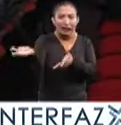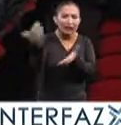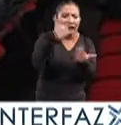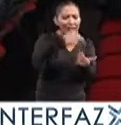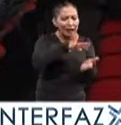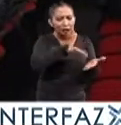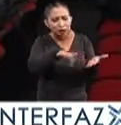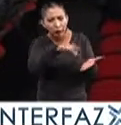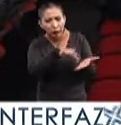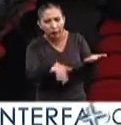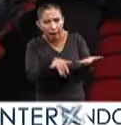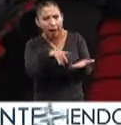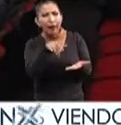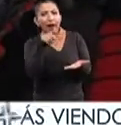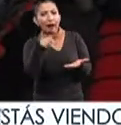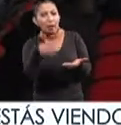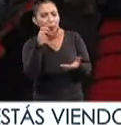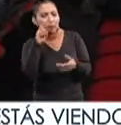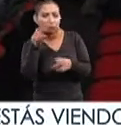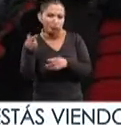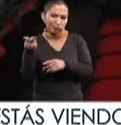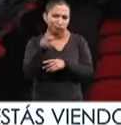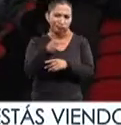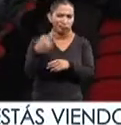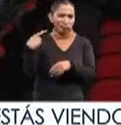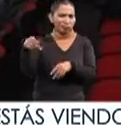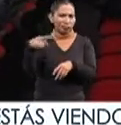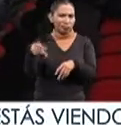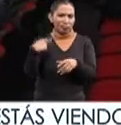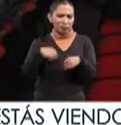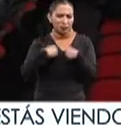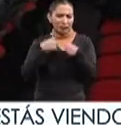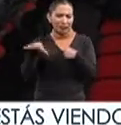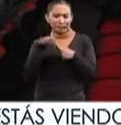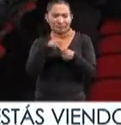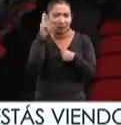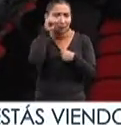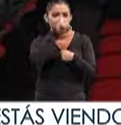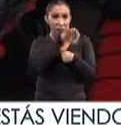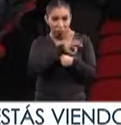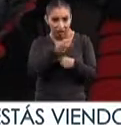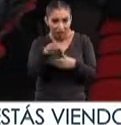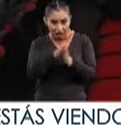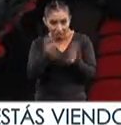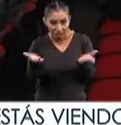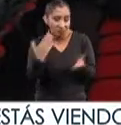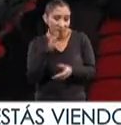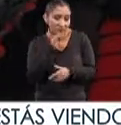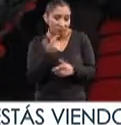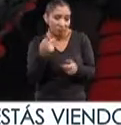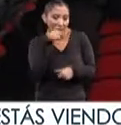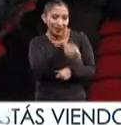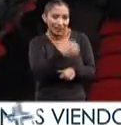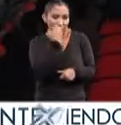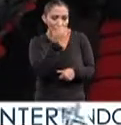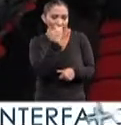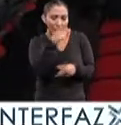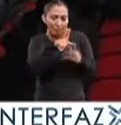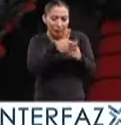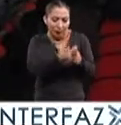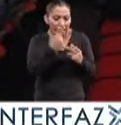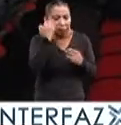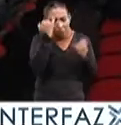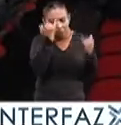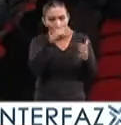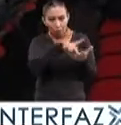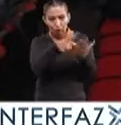la lectura, ya que dado el contexto en el que se desenvuelven, difícilmente tienen acceso a los libros. Entonces, desde el inicio